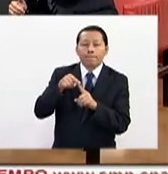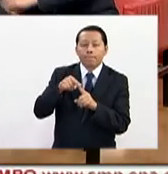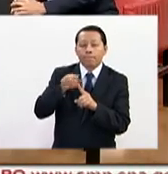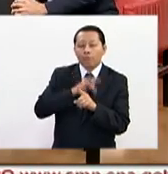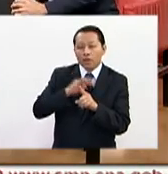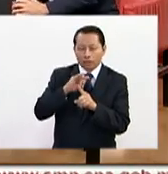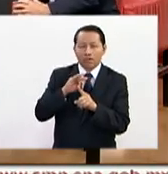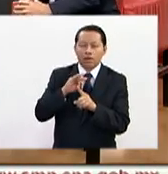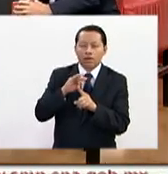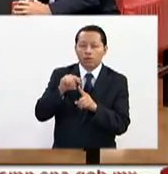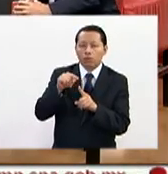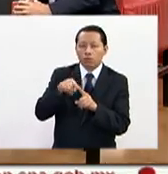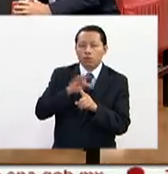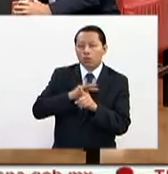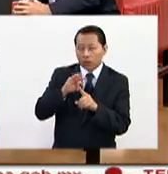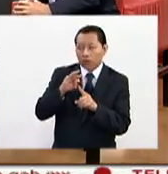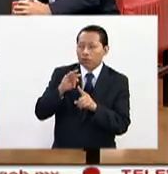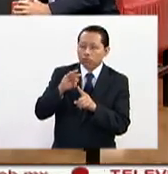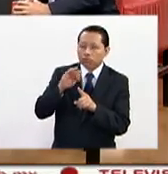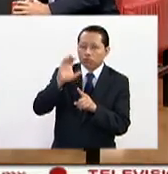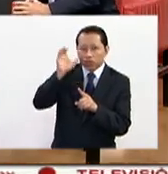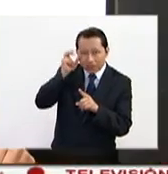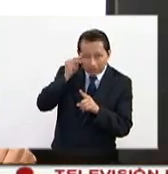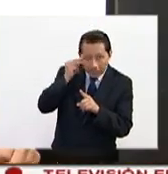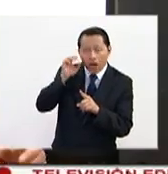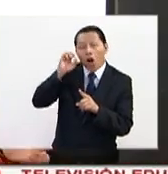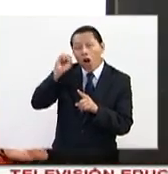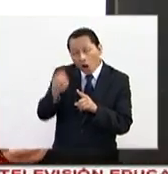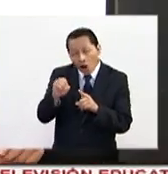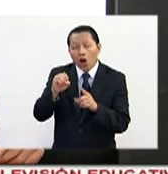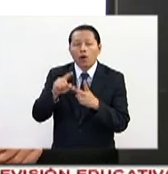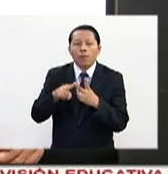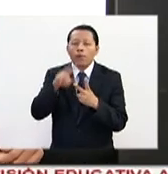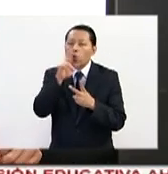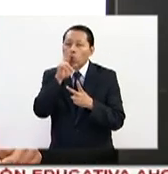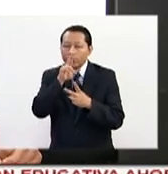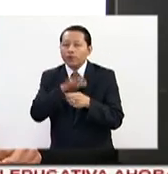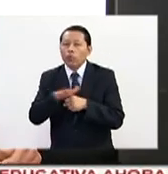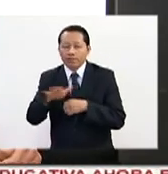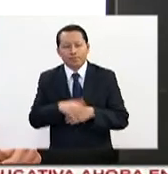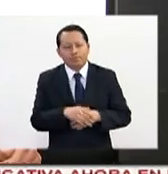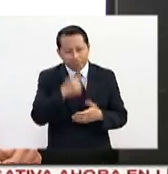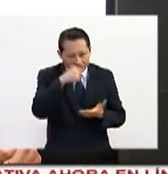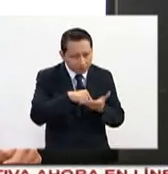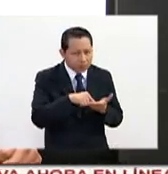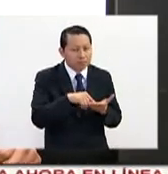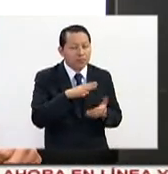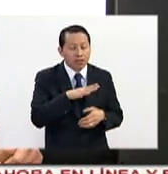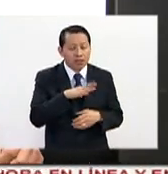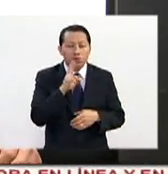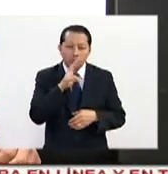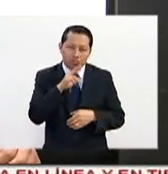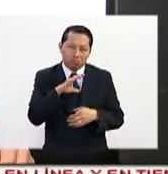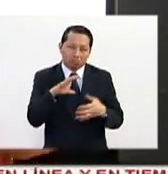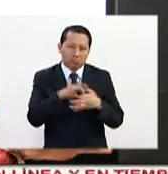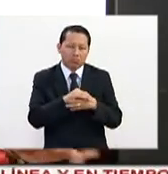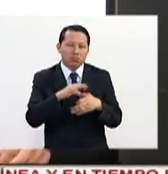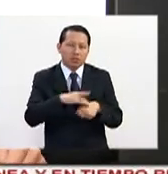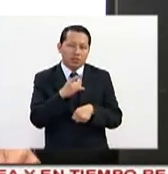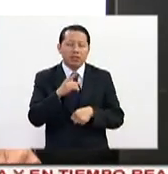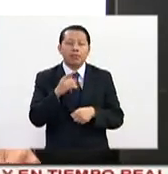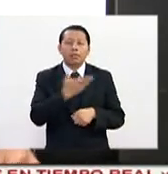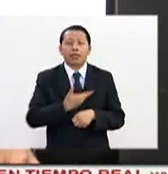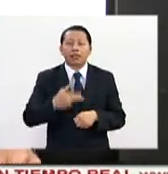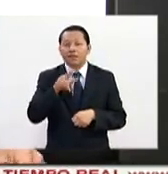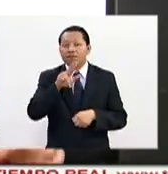Perdón, con Rusia. Con Rusia actualmente. Yo creo que con Rusia es uno de los aliados más importantes. Incluso el presidente Vladimir Putin